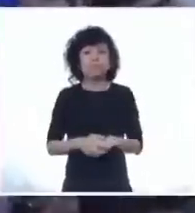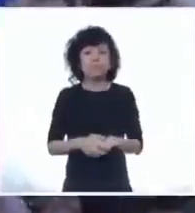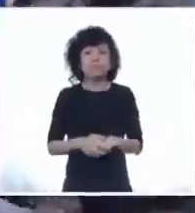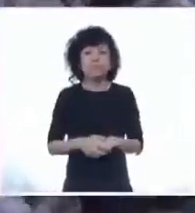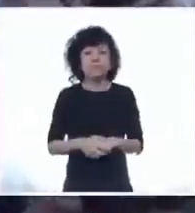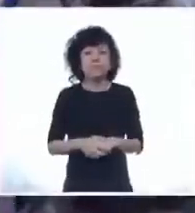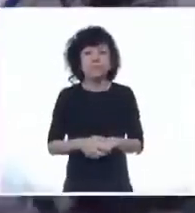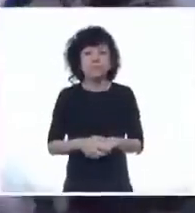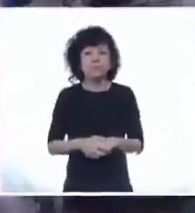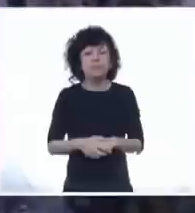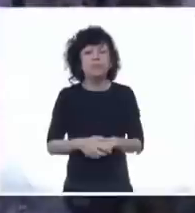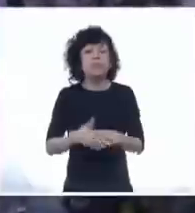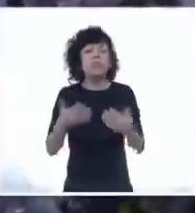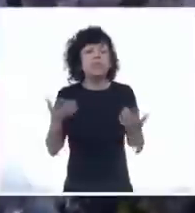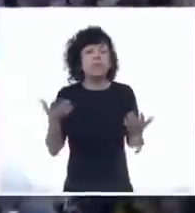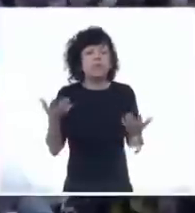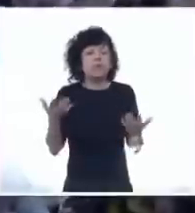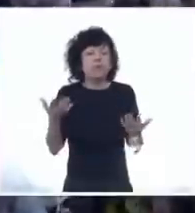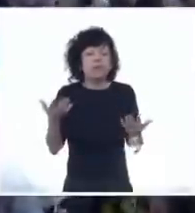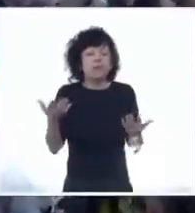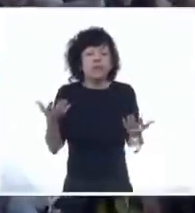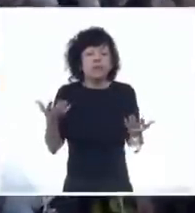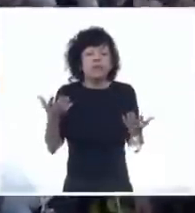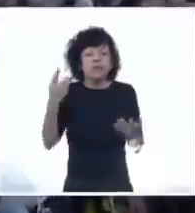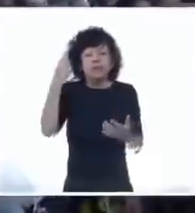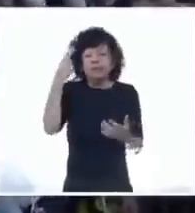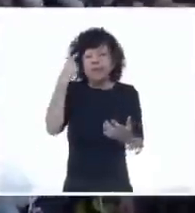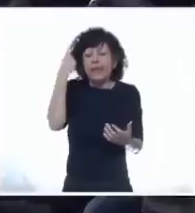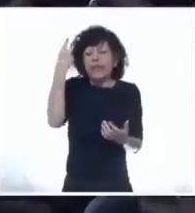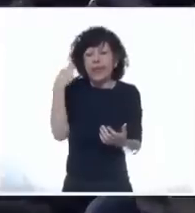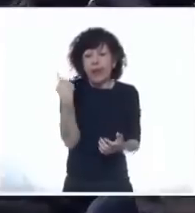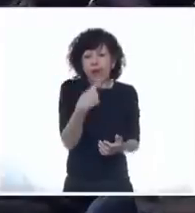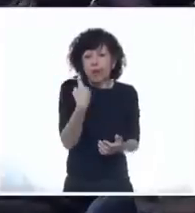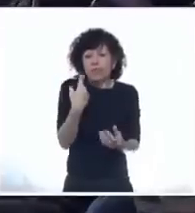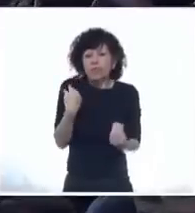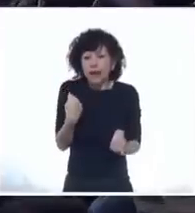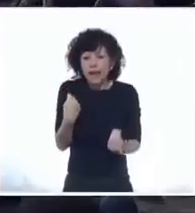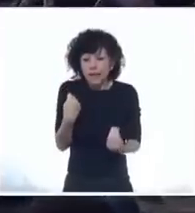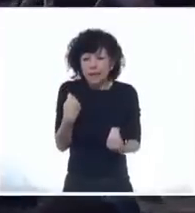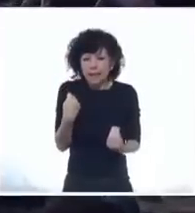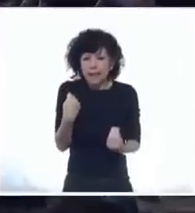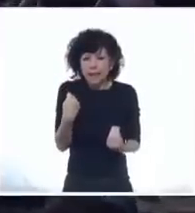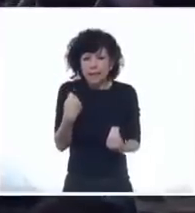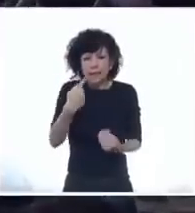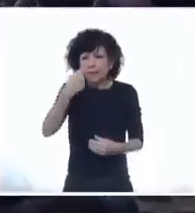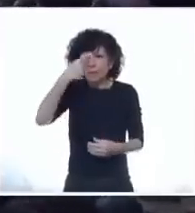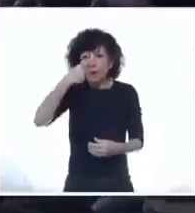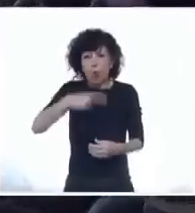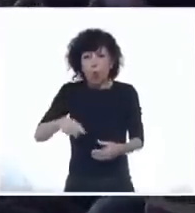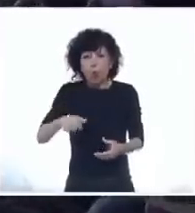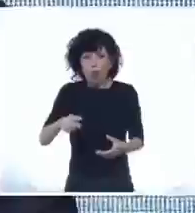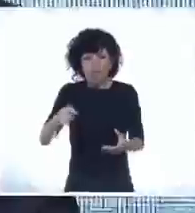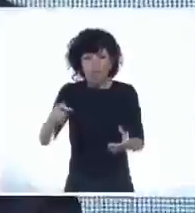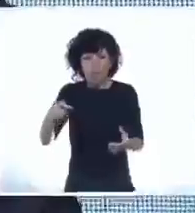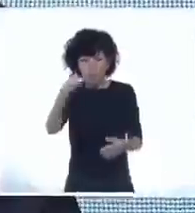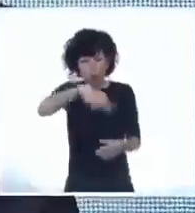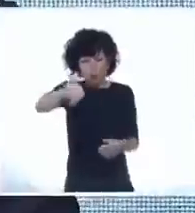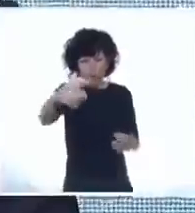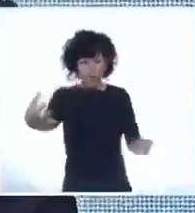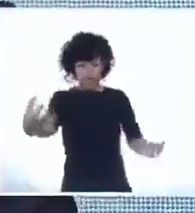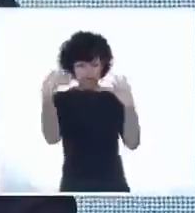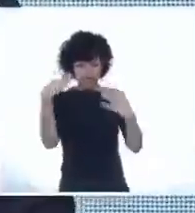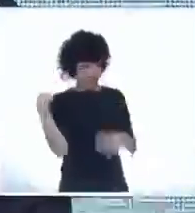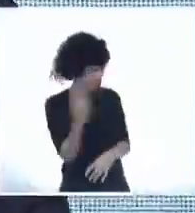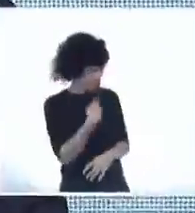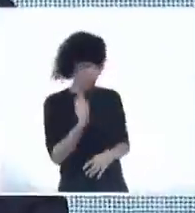la idea es transmitirle con esta última imagen a cada argentino